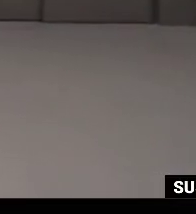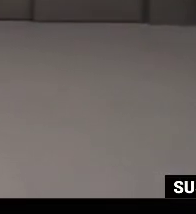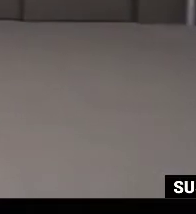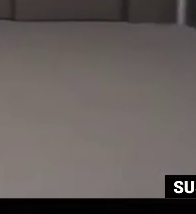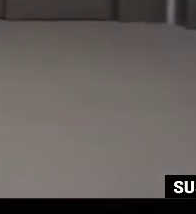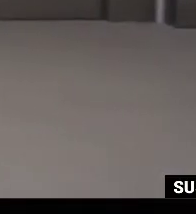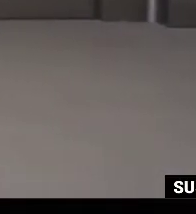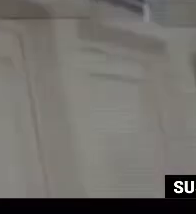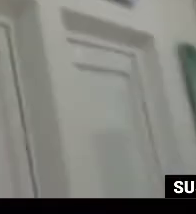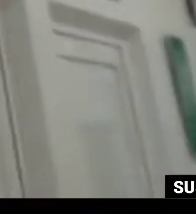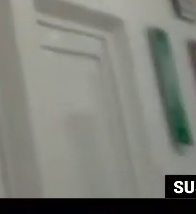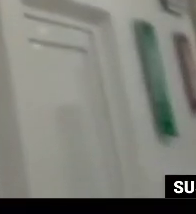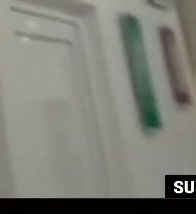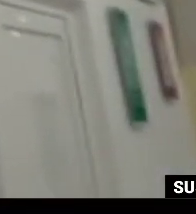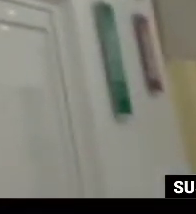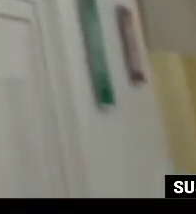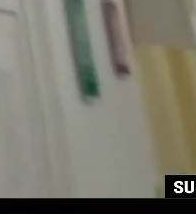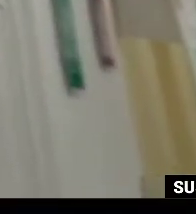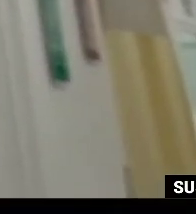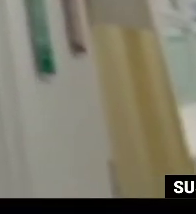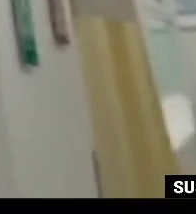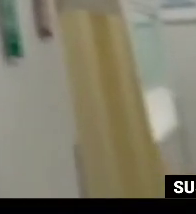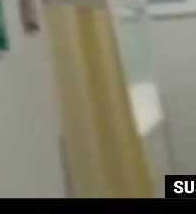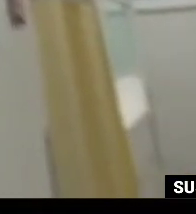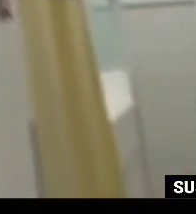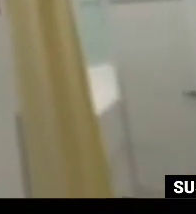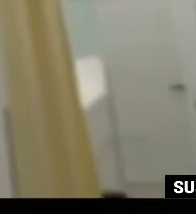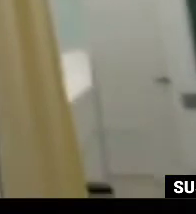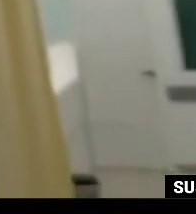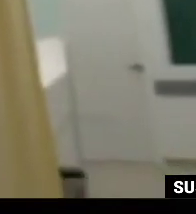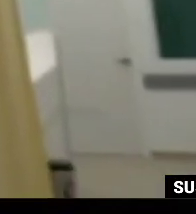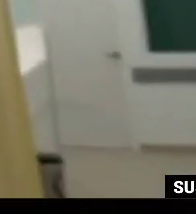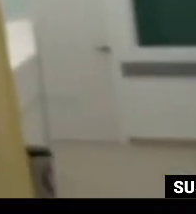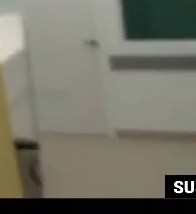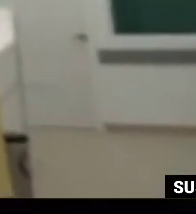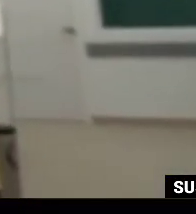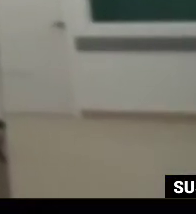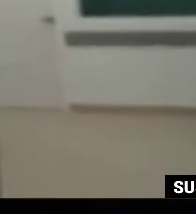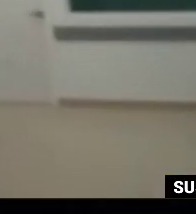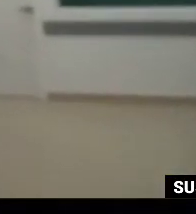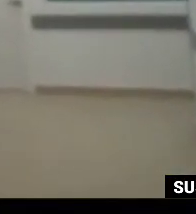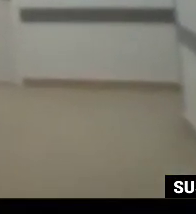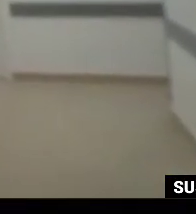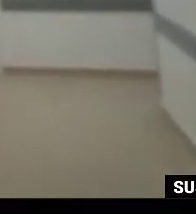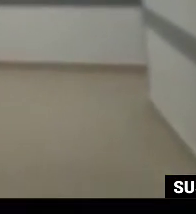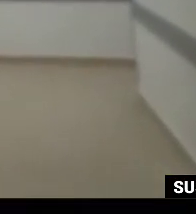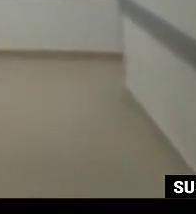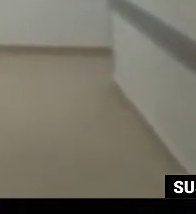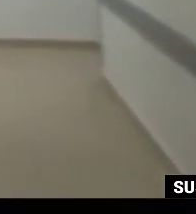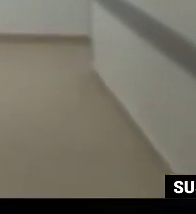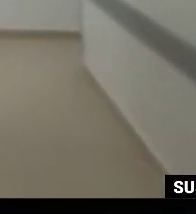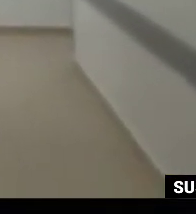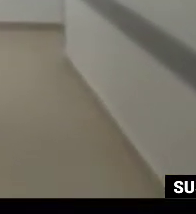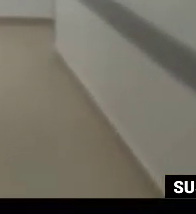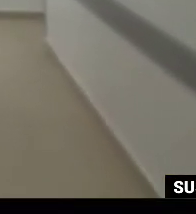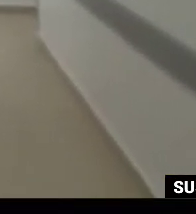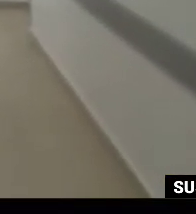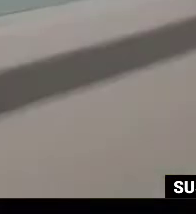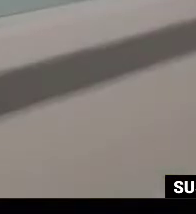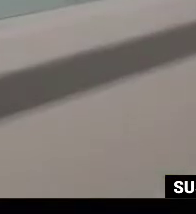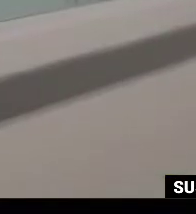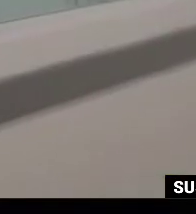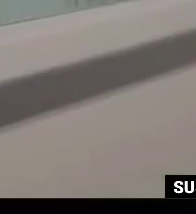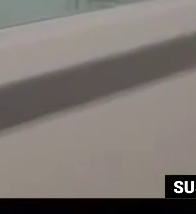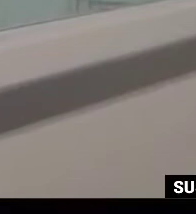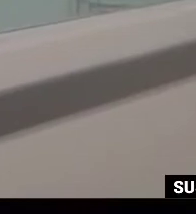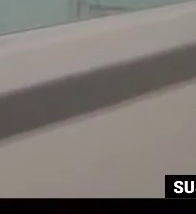Cada kit es individual. ¿Y por qué no hablamos con la directora de Masí? Porque digo, realmente. Para que yo tenga problemas. Me